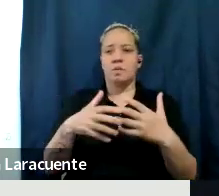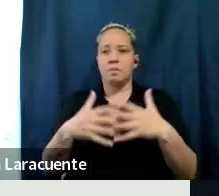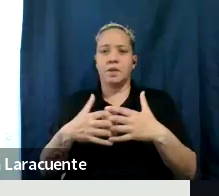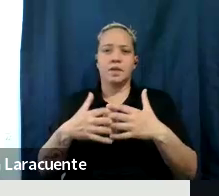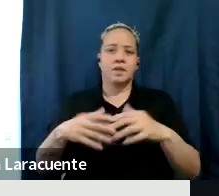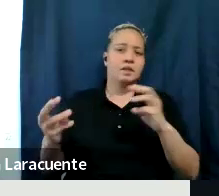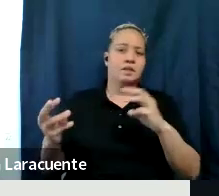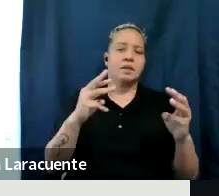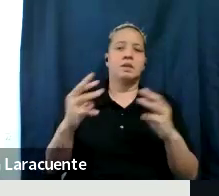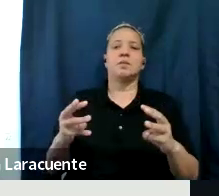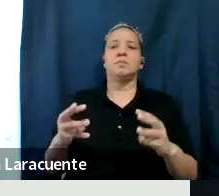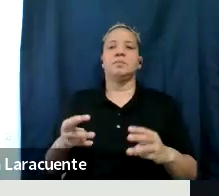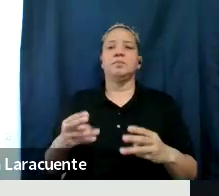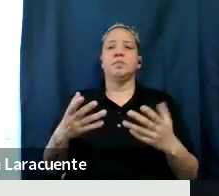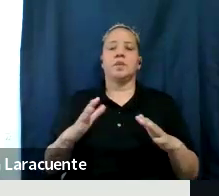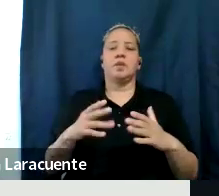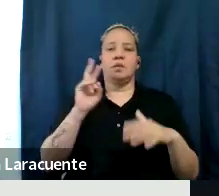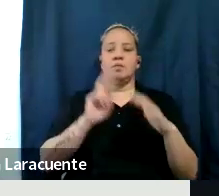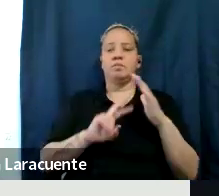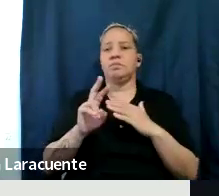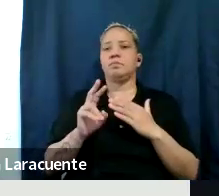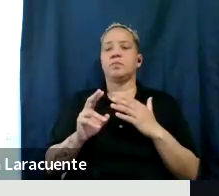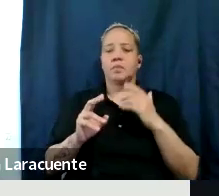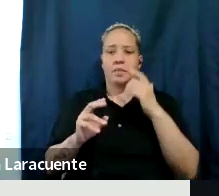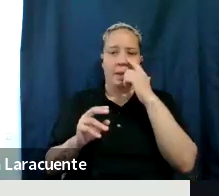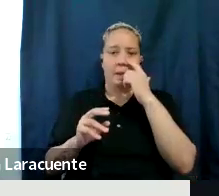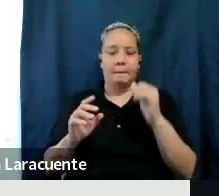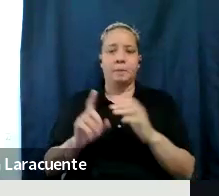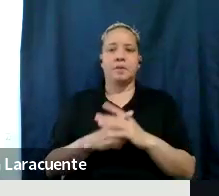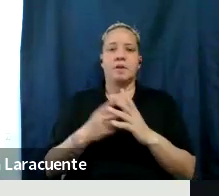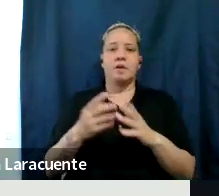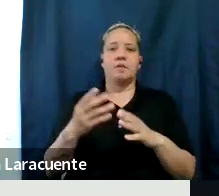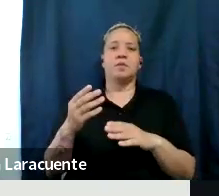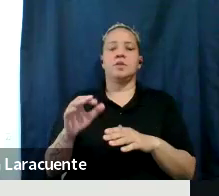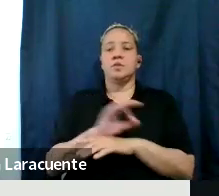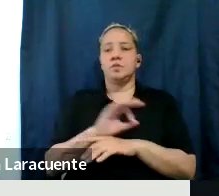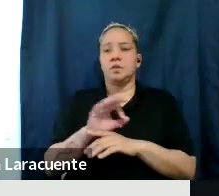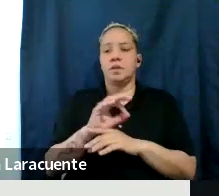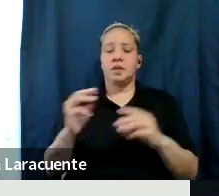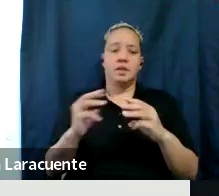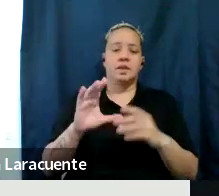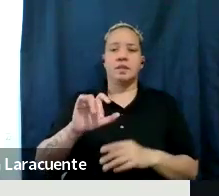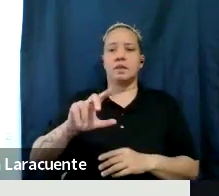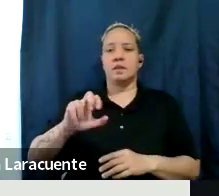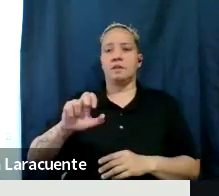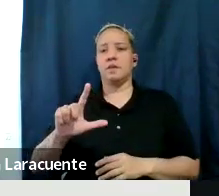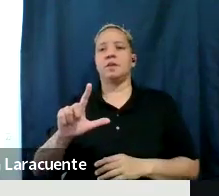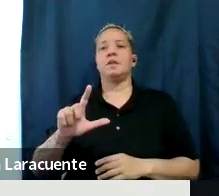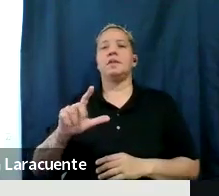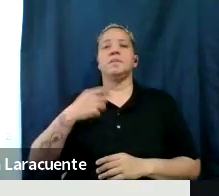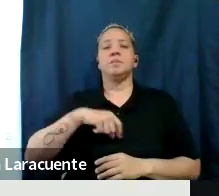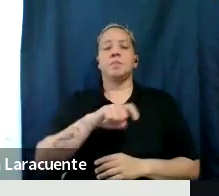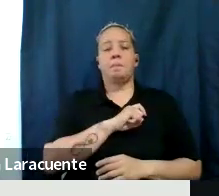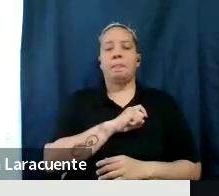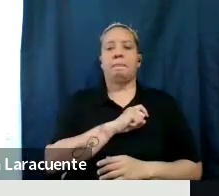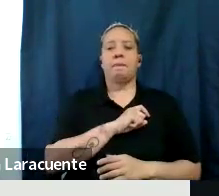guerra, que ya estaba previsto que empezaran a funcionar y por tanto la Guerra Civil Española, como algún cronista puertorriqueño que